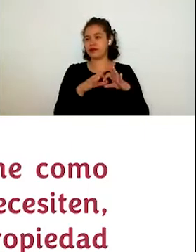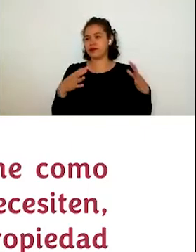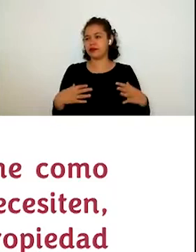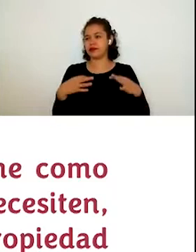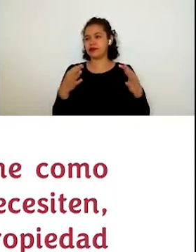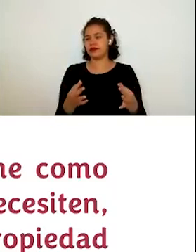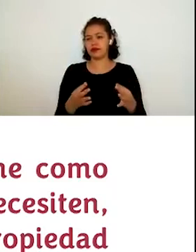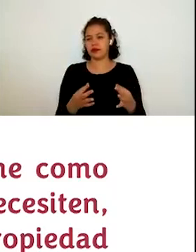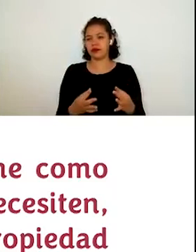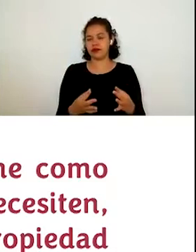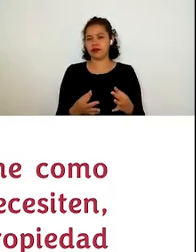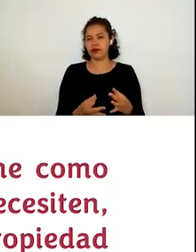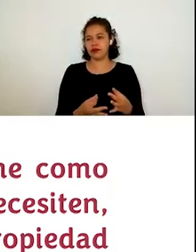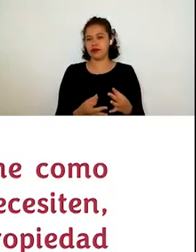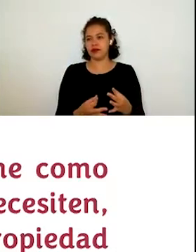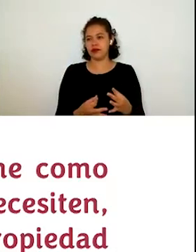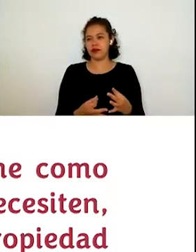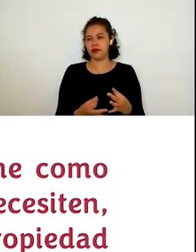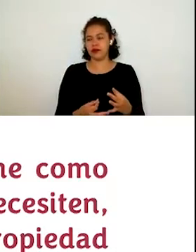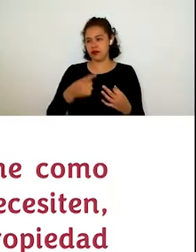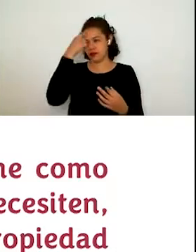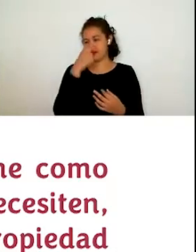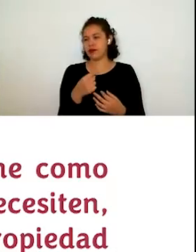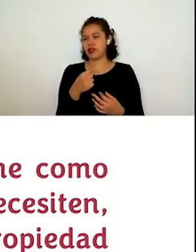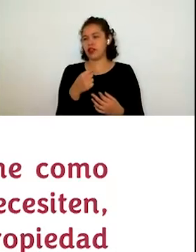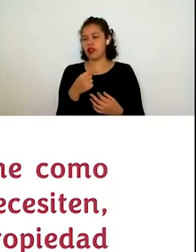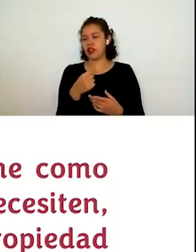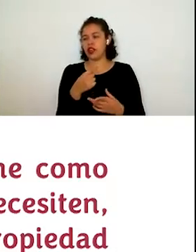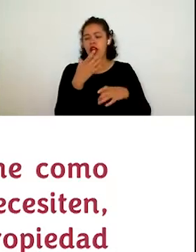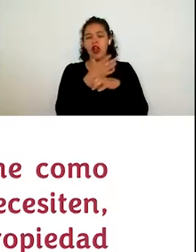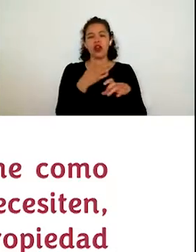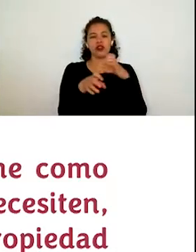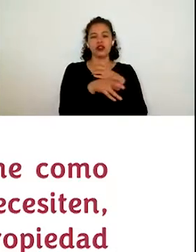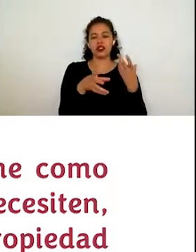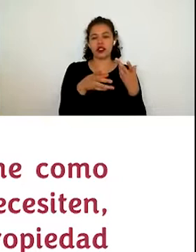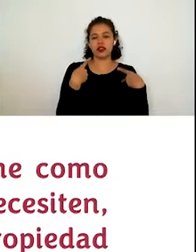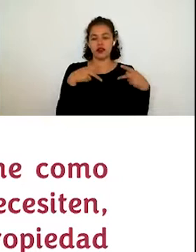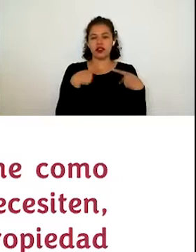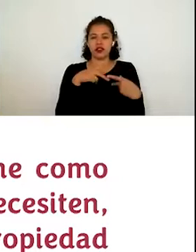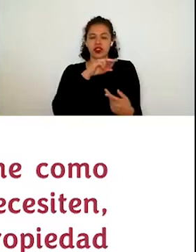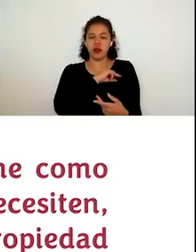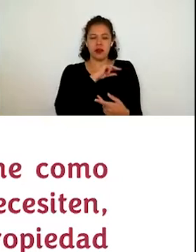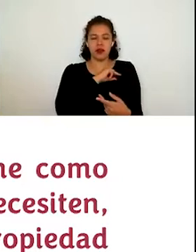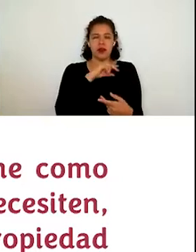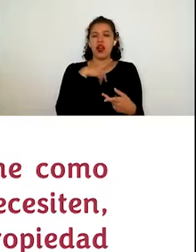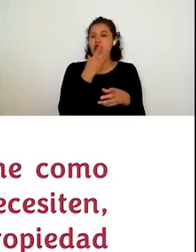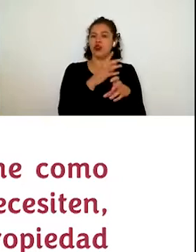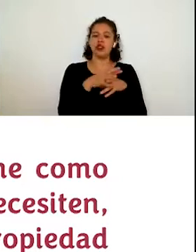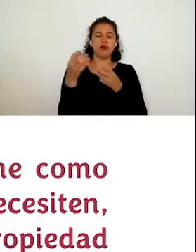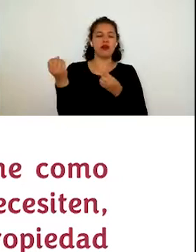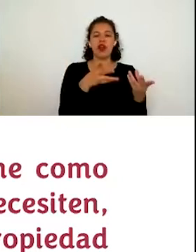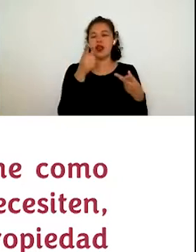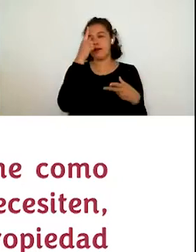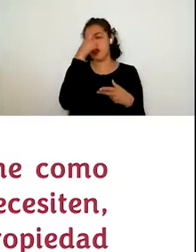fines, con bienes de propiedad particular y no tienen propósitos de